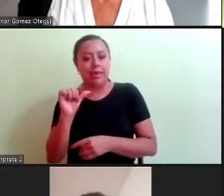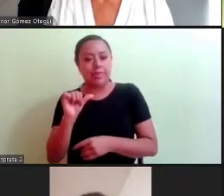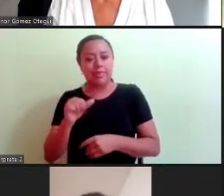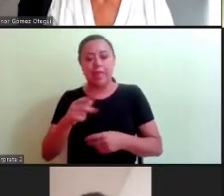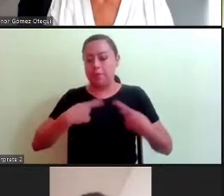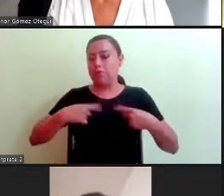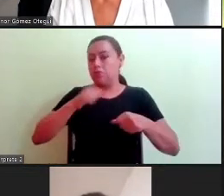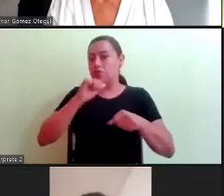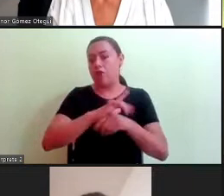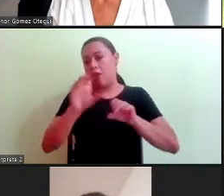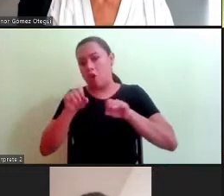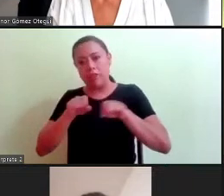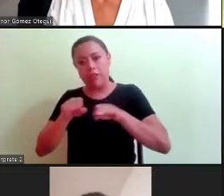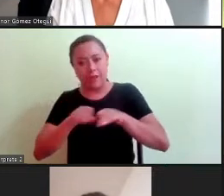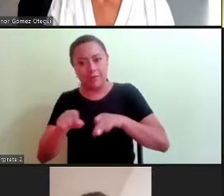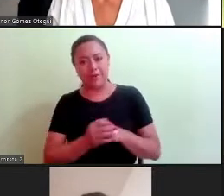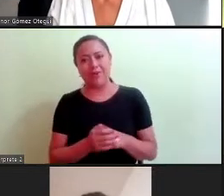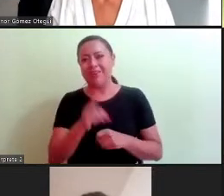frente de la comisión.